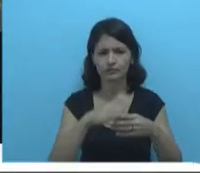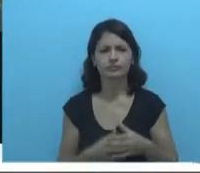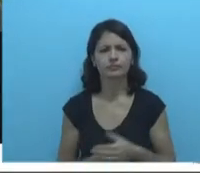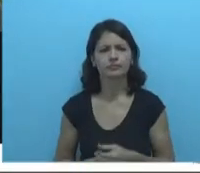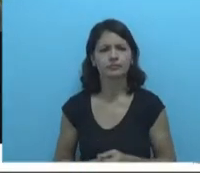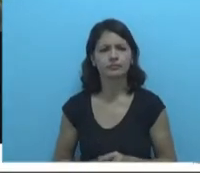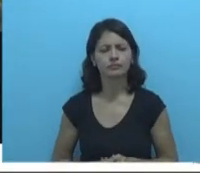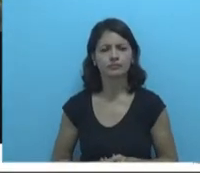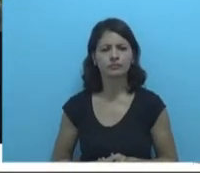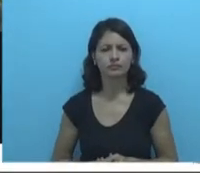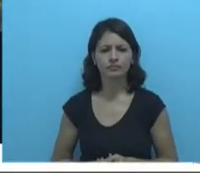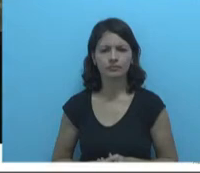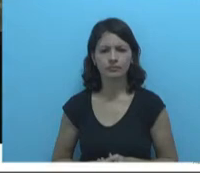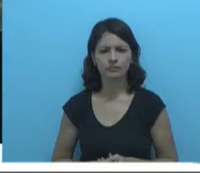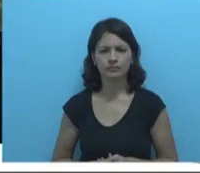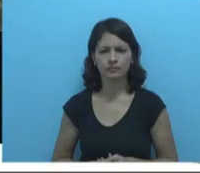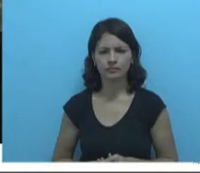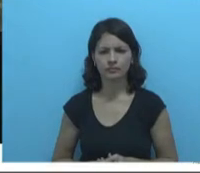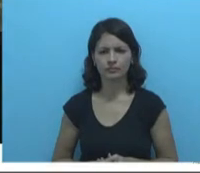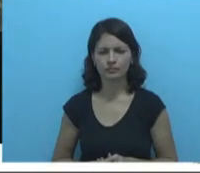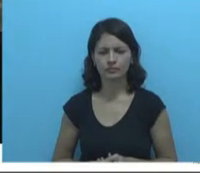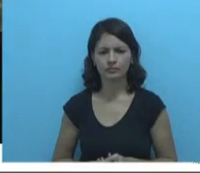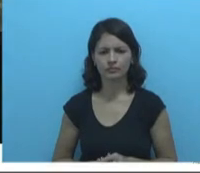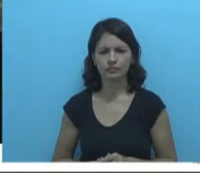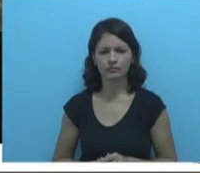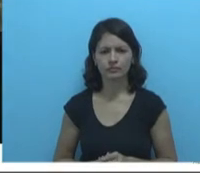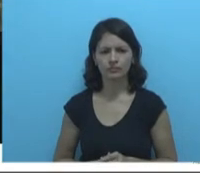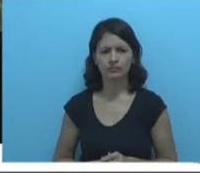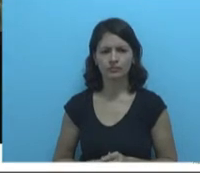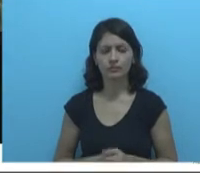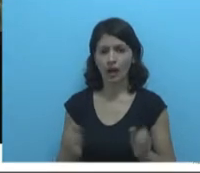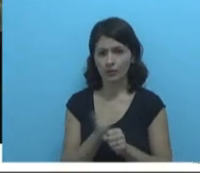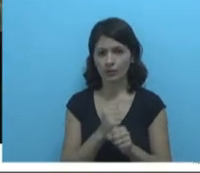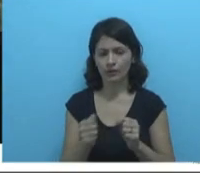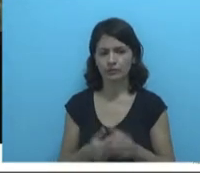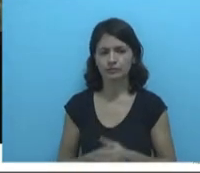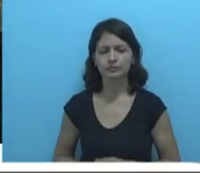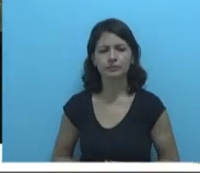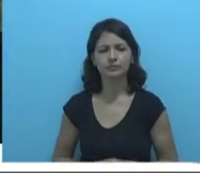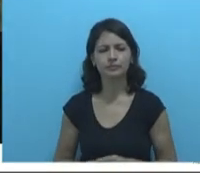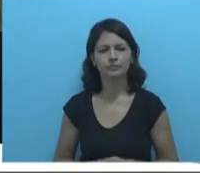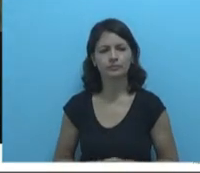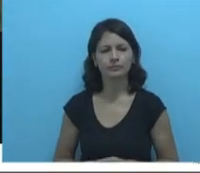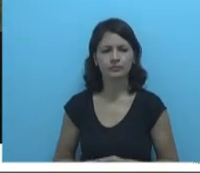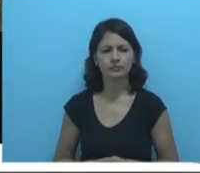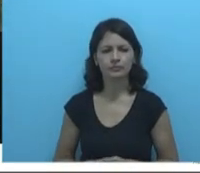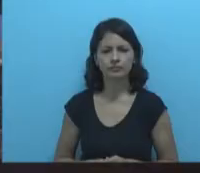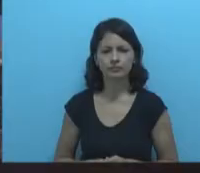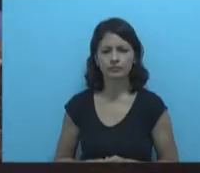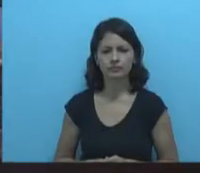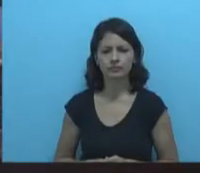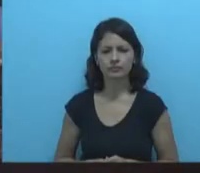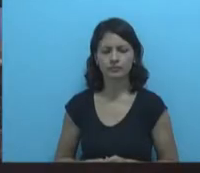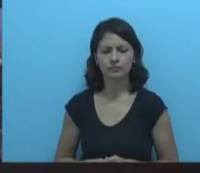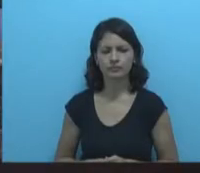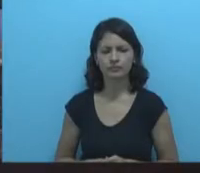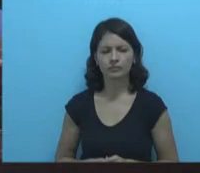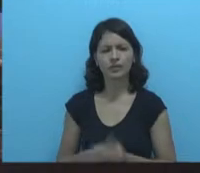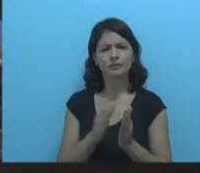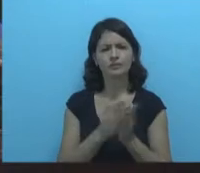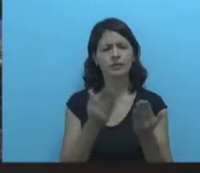de la parlamentaria. Aprobadas. Señor presidente... Señor diputado Blanco. El